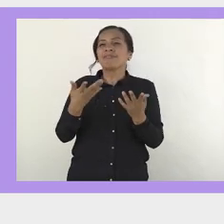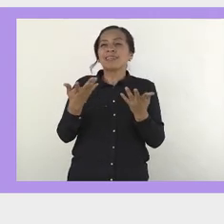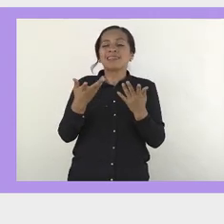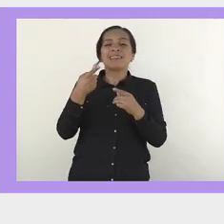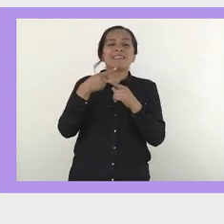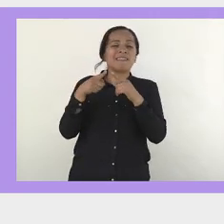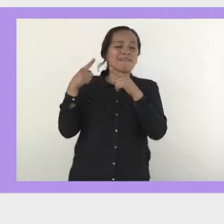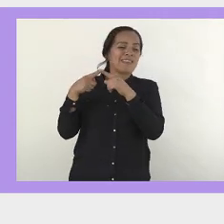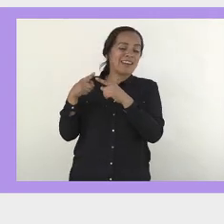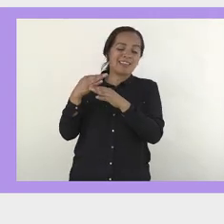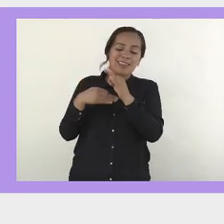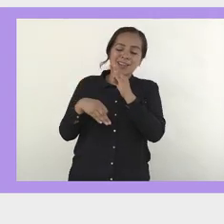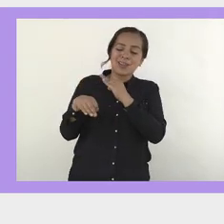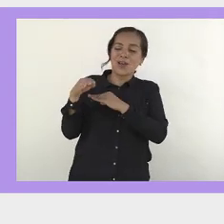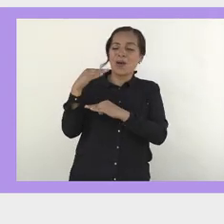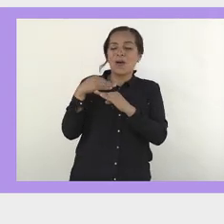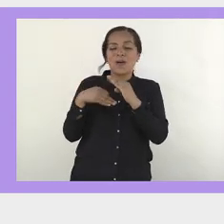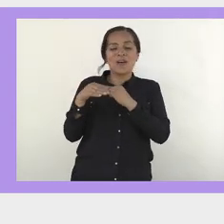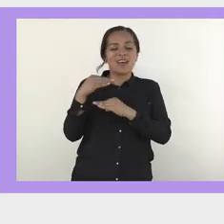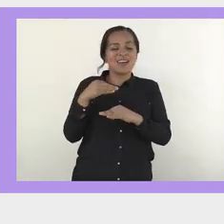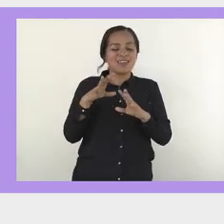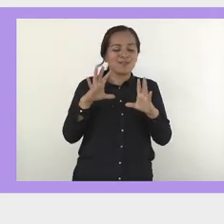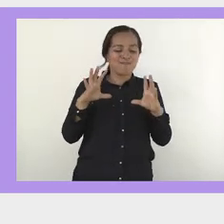todo el fútbol